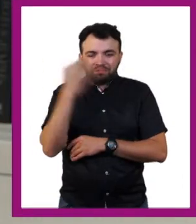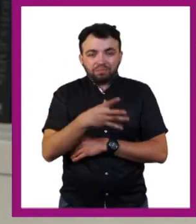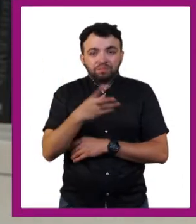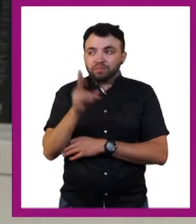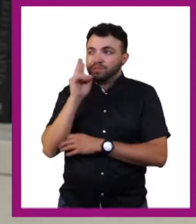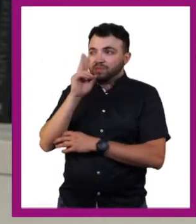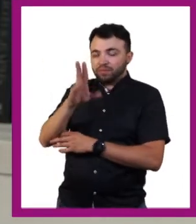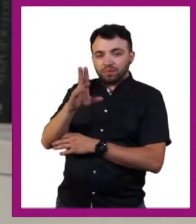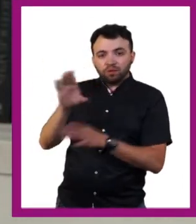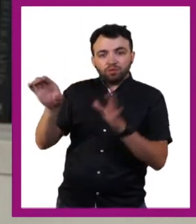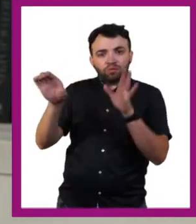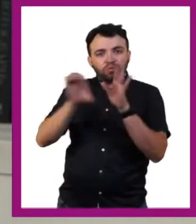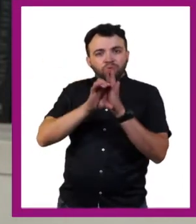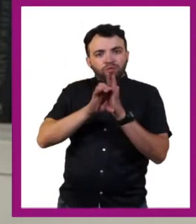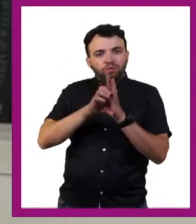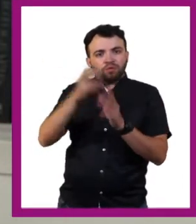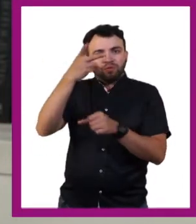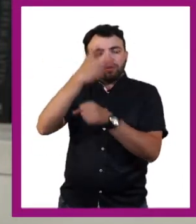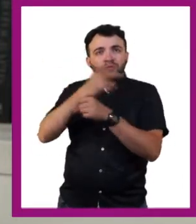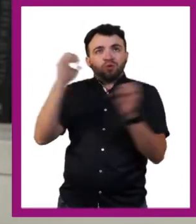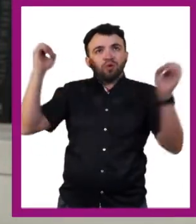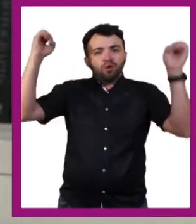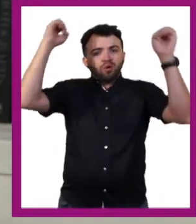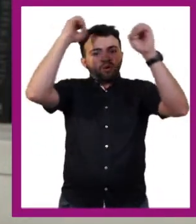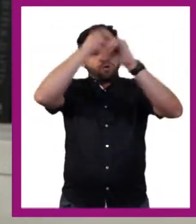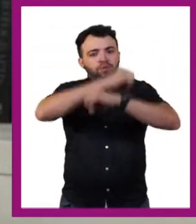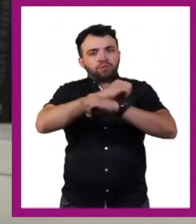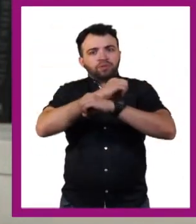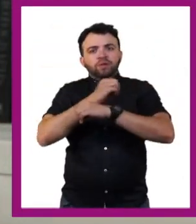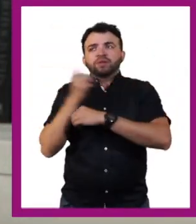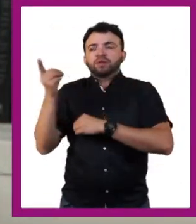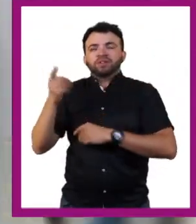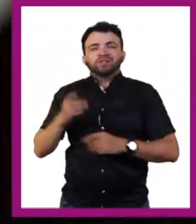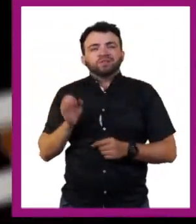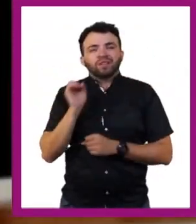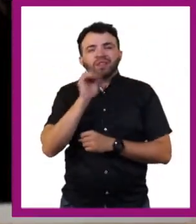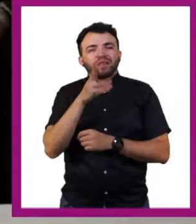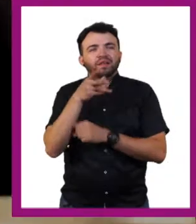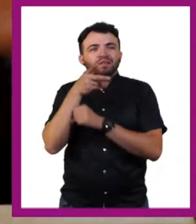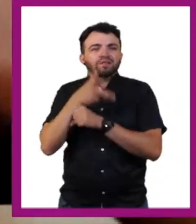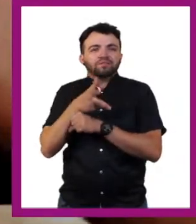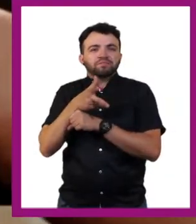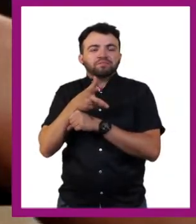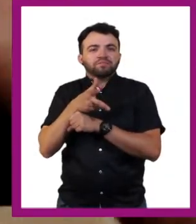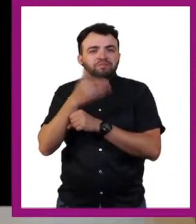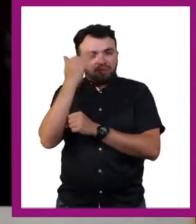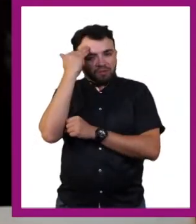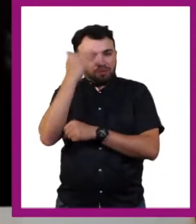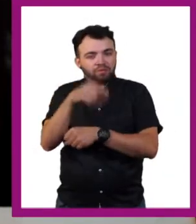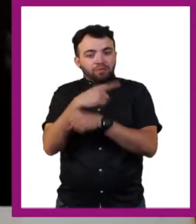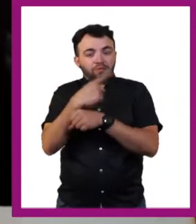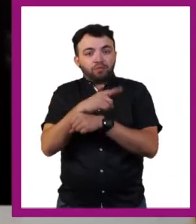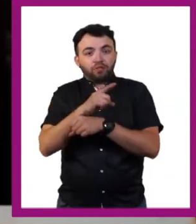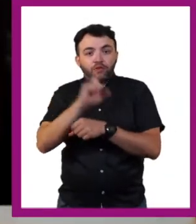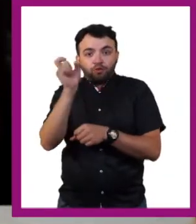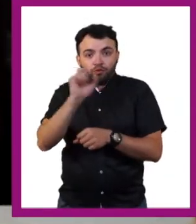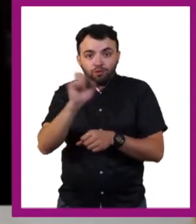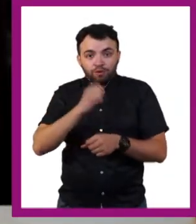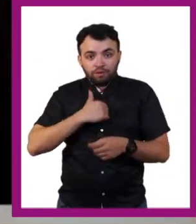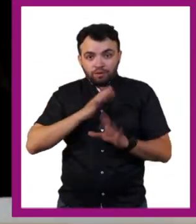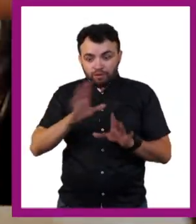estaba muy oscuro, entonces él dejaba la cámara pues el tiempo que podía, pero cuando revelaba era la magia.